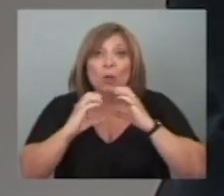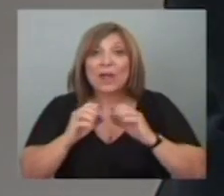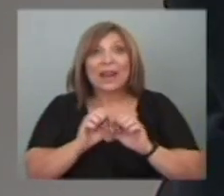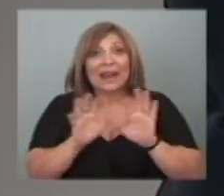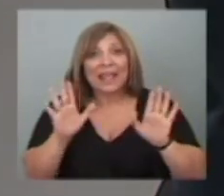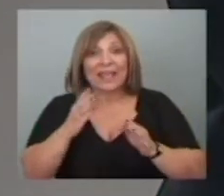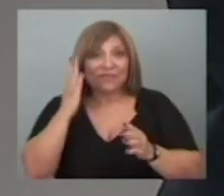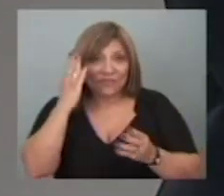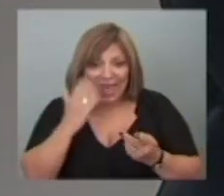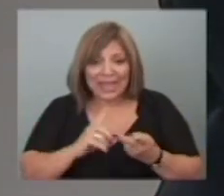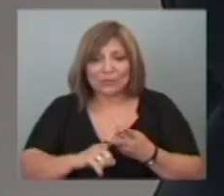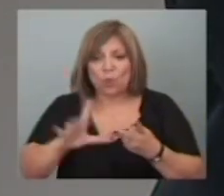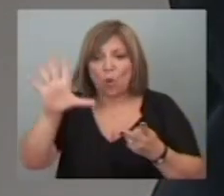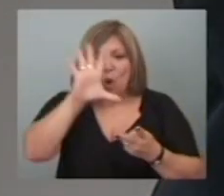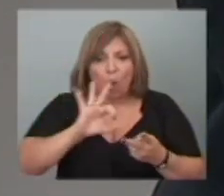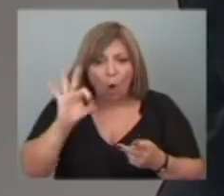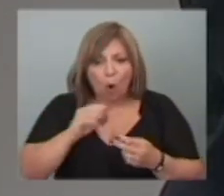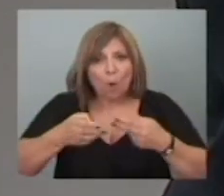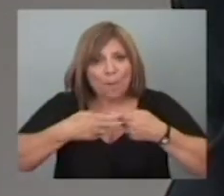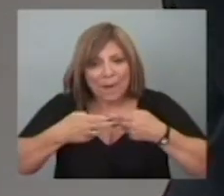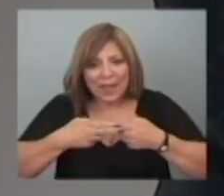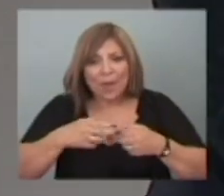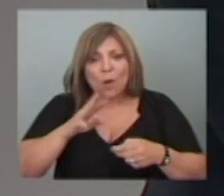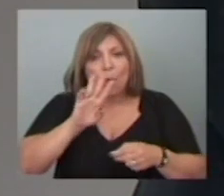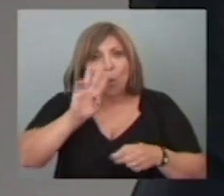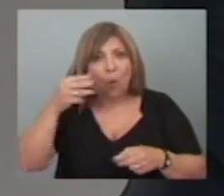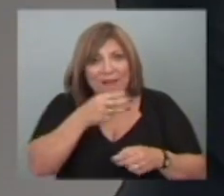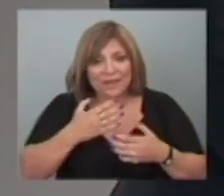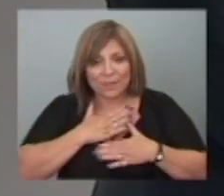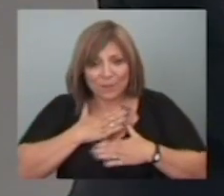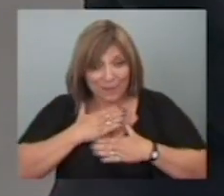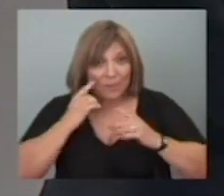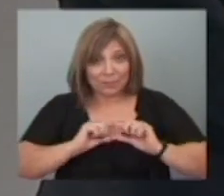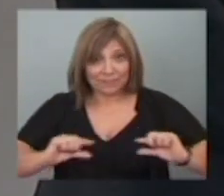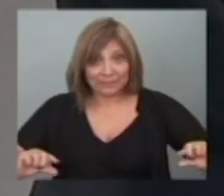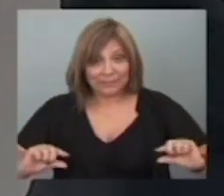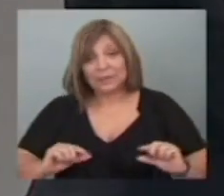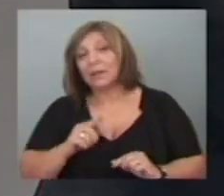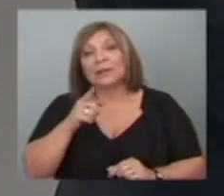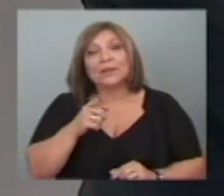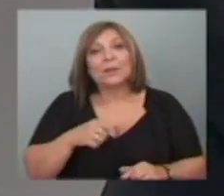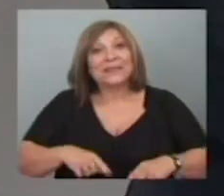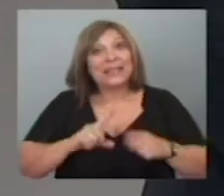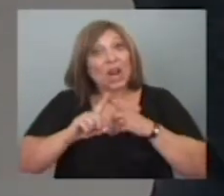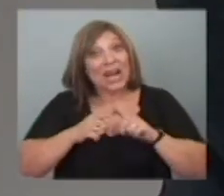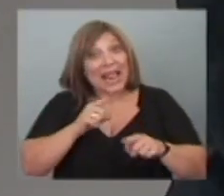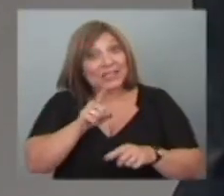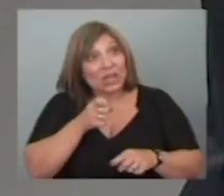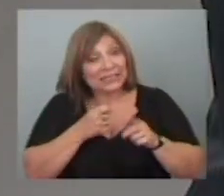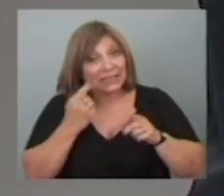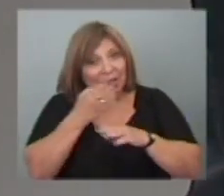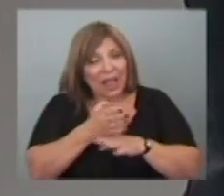redes sociales y a través también de la página web. Andrea, por día la Cancillería, según nos